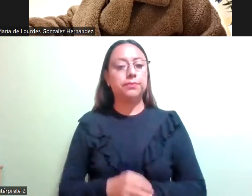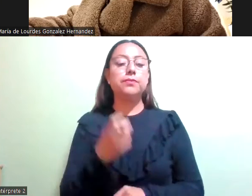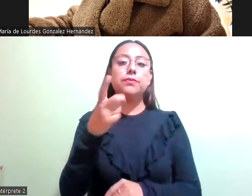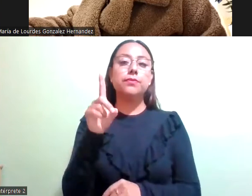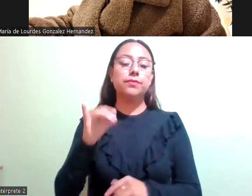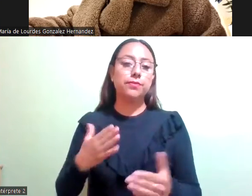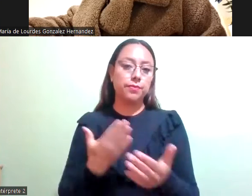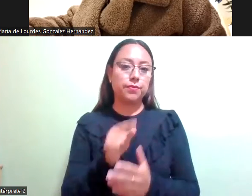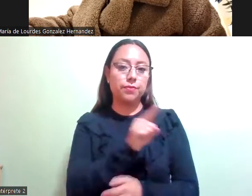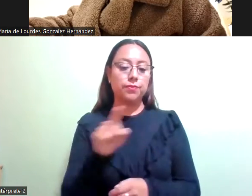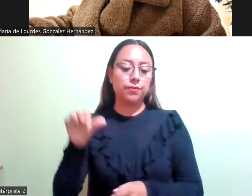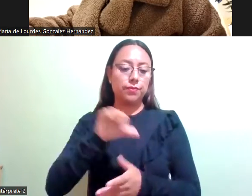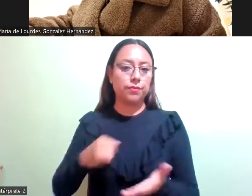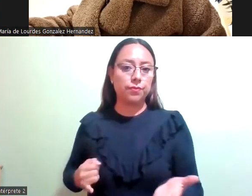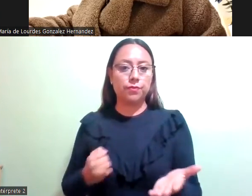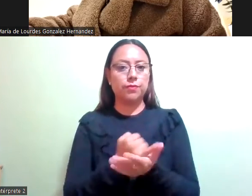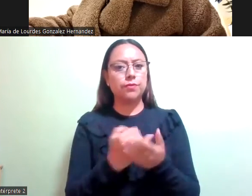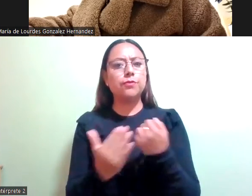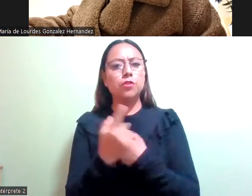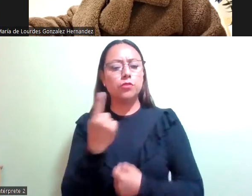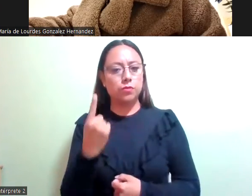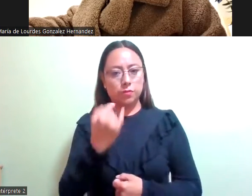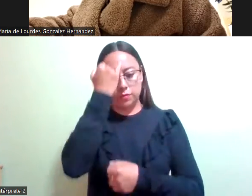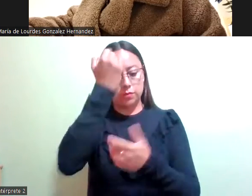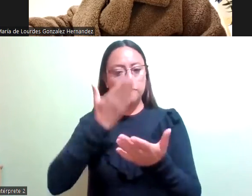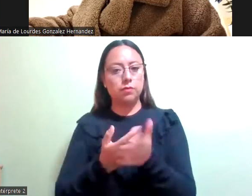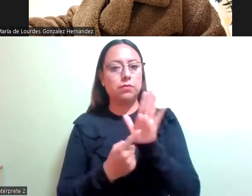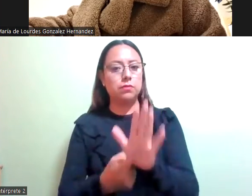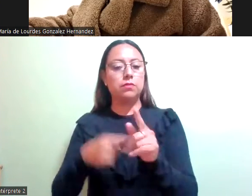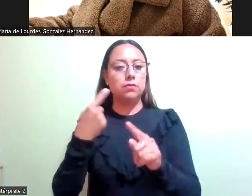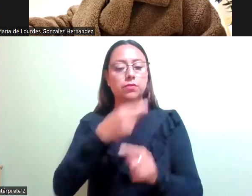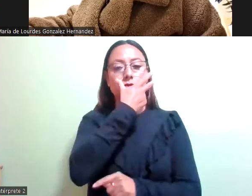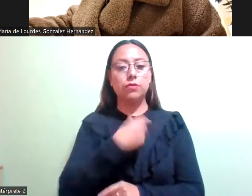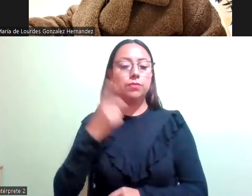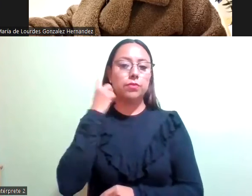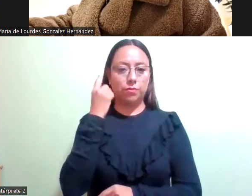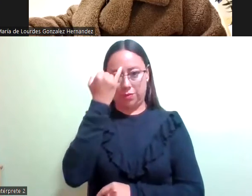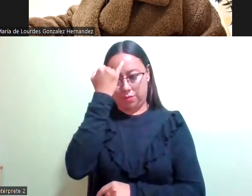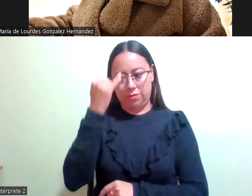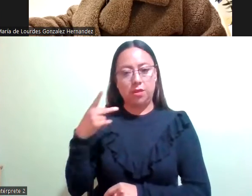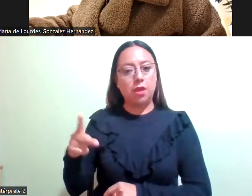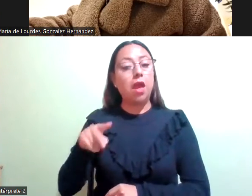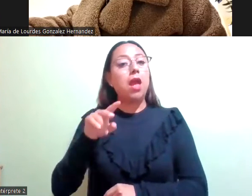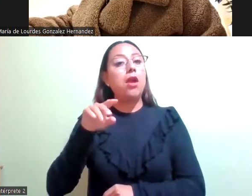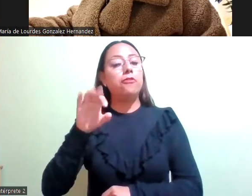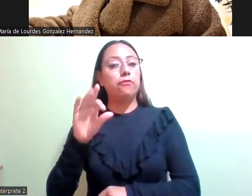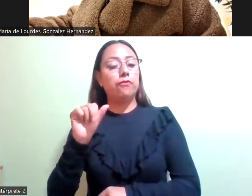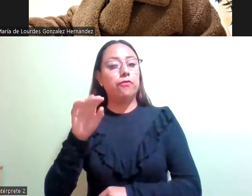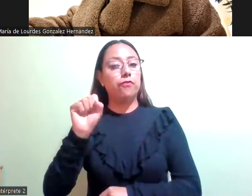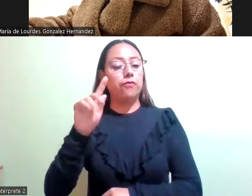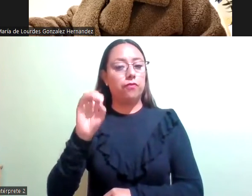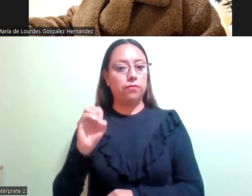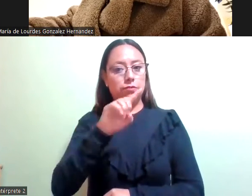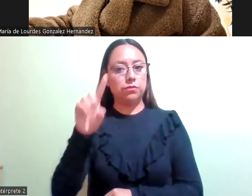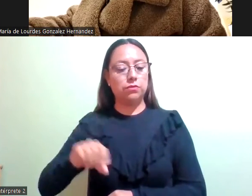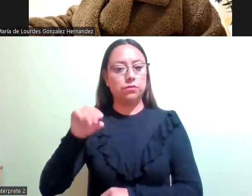se pone a consideración deriva de la iniciativa presentada por el diputado Fausto Zamorano, quien considera realizar cambios nominales para armonizar